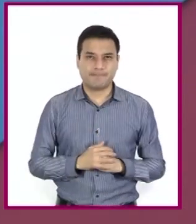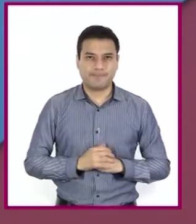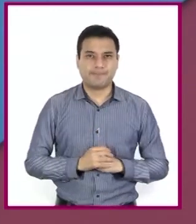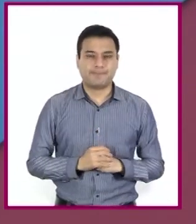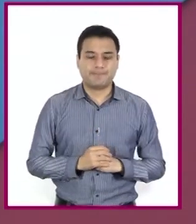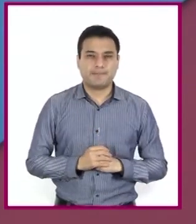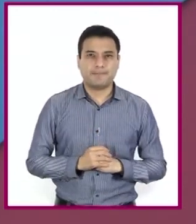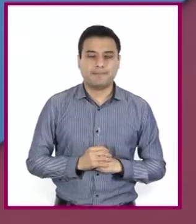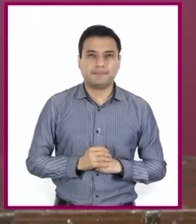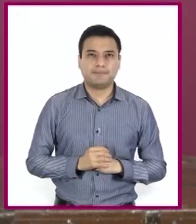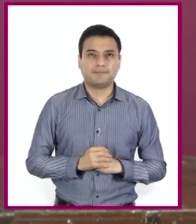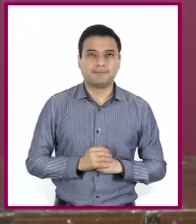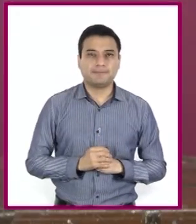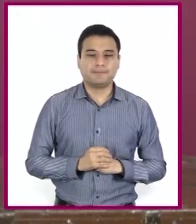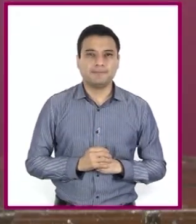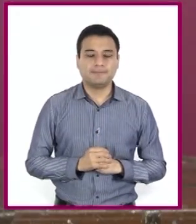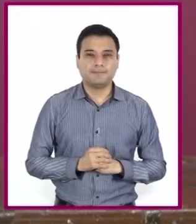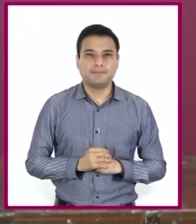partes del mundo.